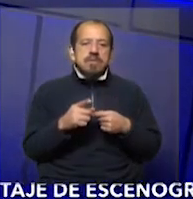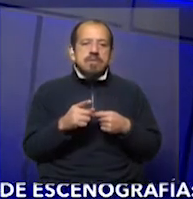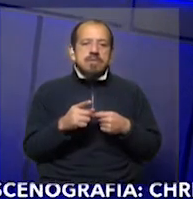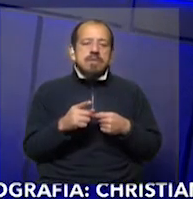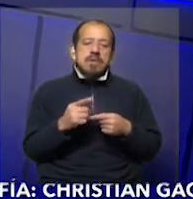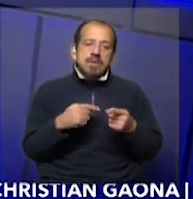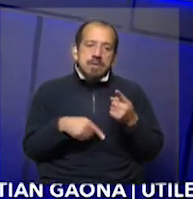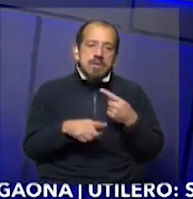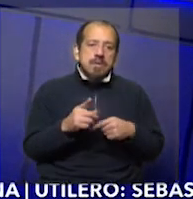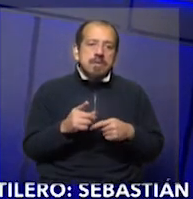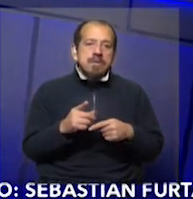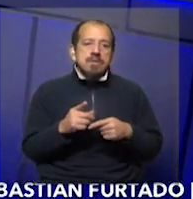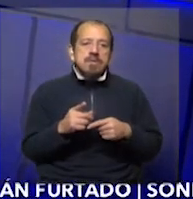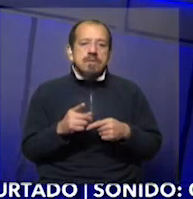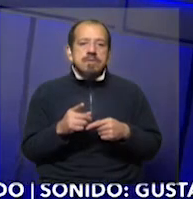Entonces, bueno,